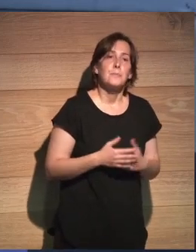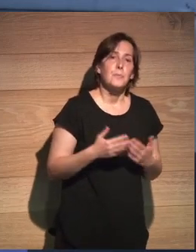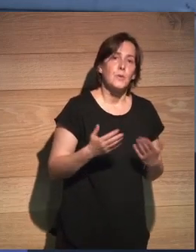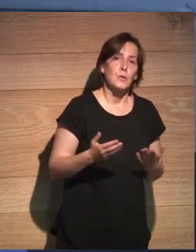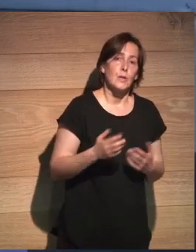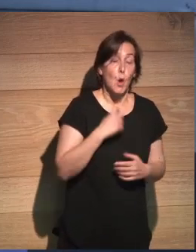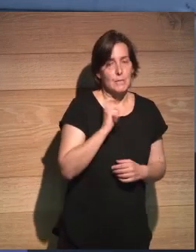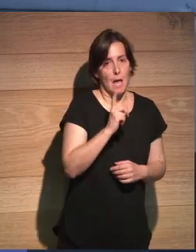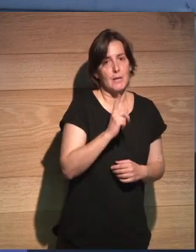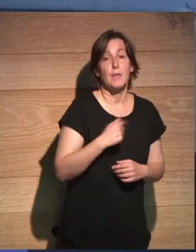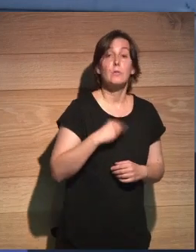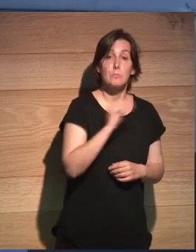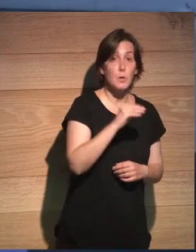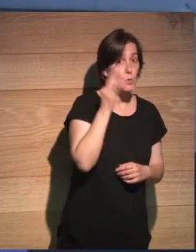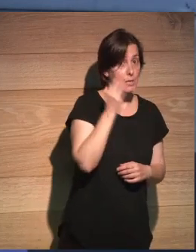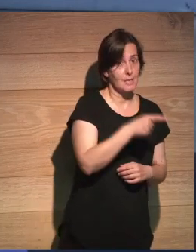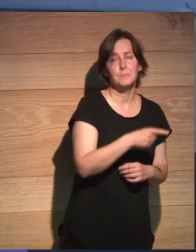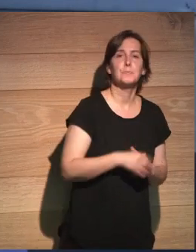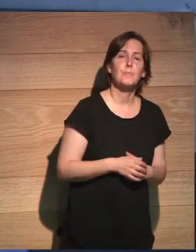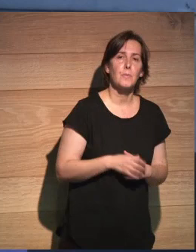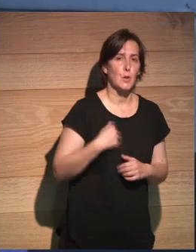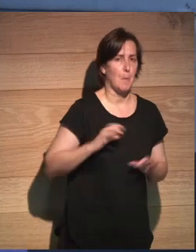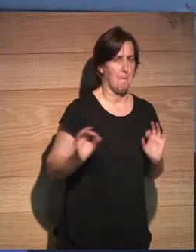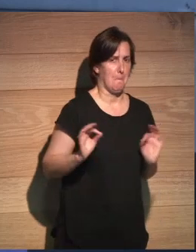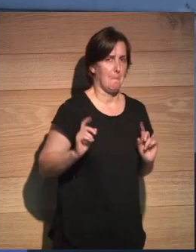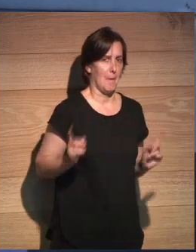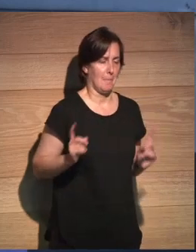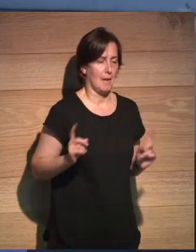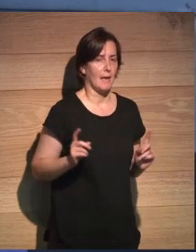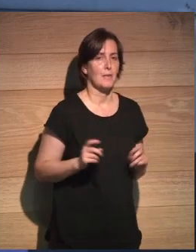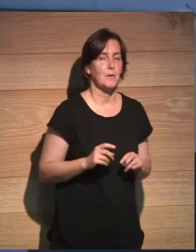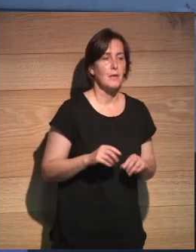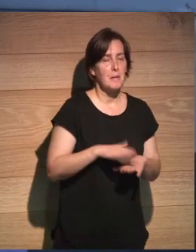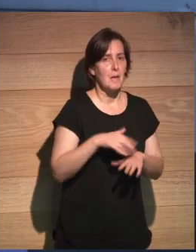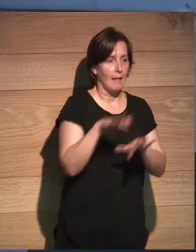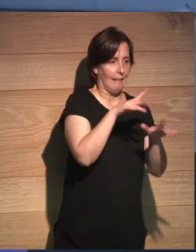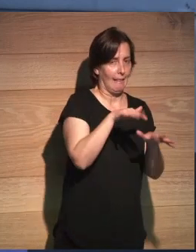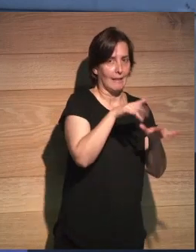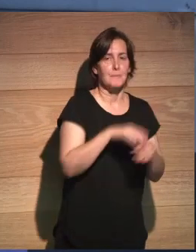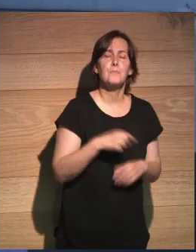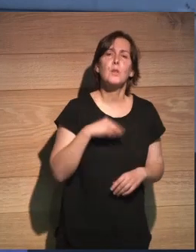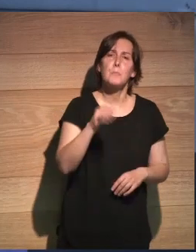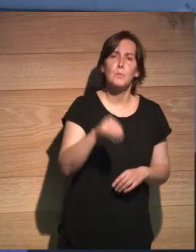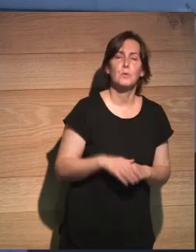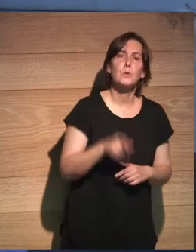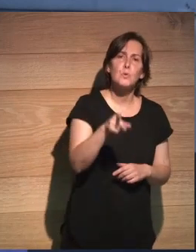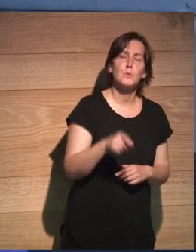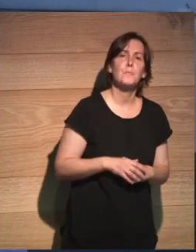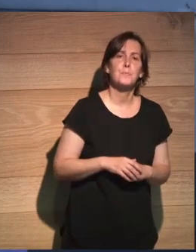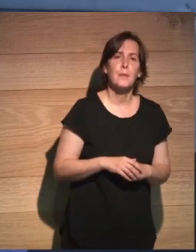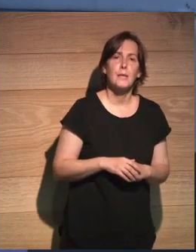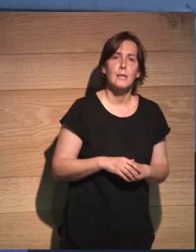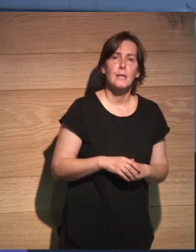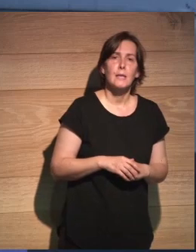una amenaza, ¿no? Y le pregunté, como les digo, ya preparado con argumentos para convencerla, le pregunté, oye, ¿qué te parece que